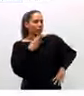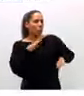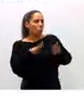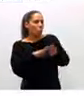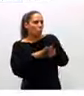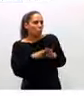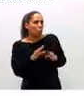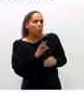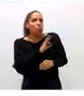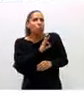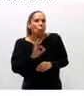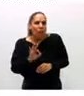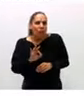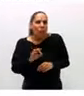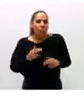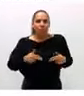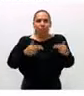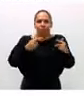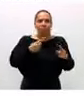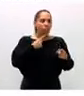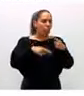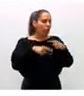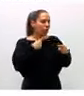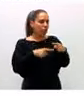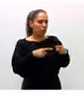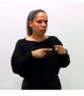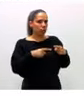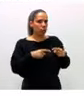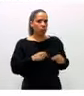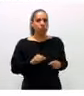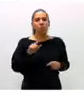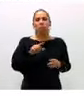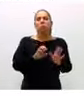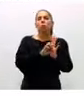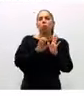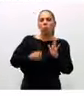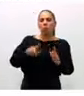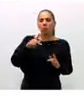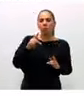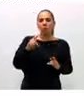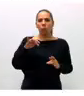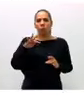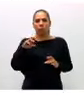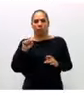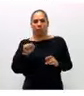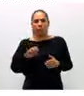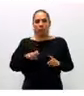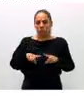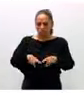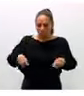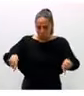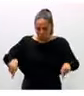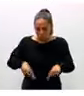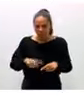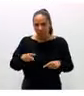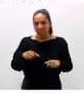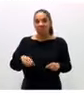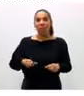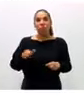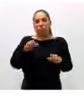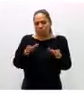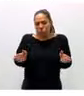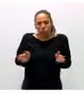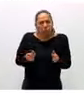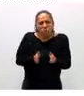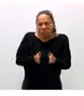mediación. Leo. El patio de la escuela es muy pequeño y constantemente hay conflicto entre unos estudiantes que juegan